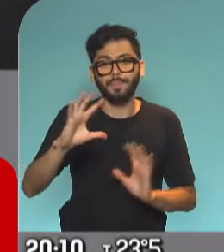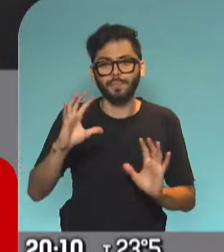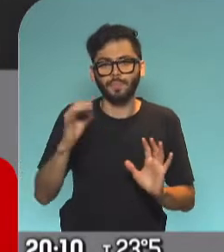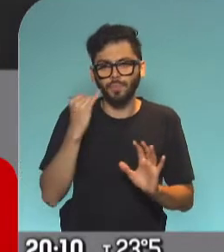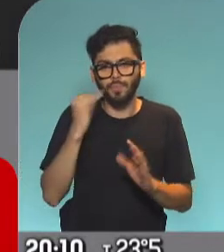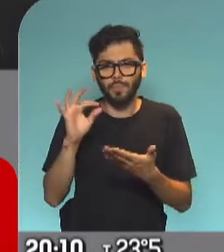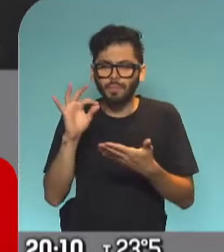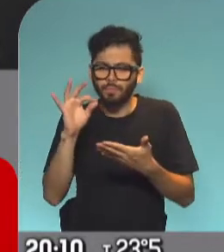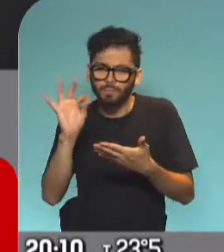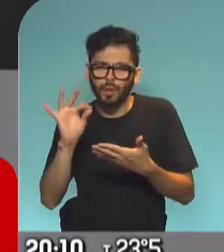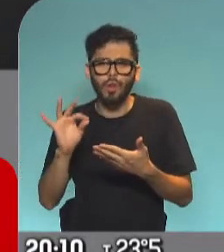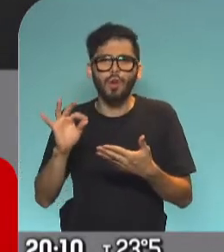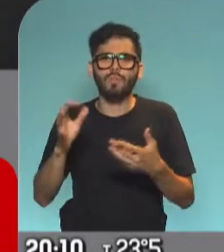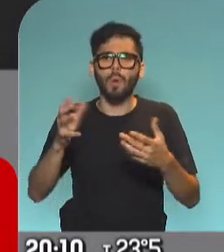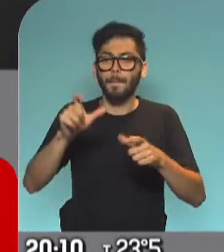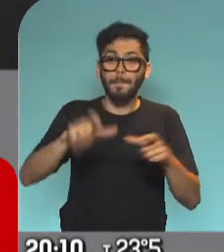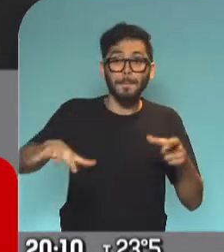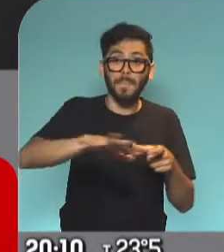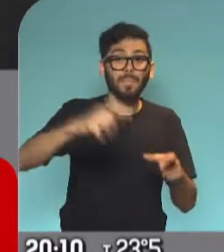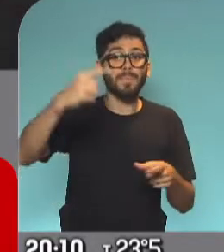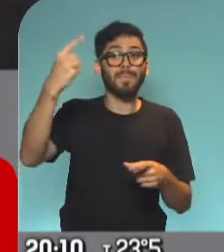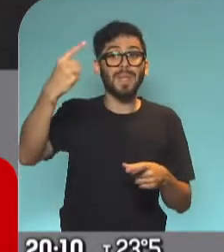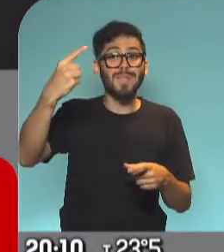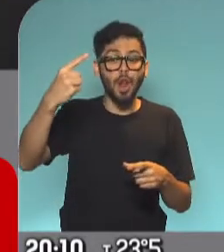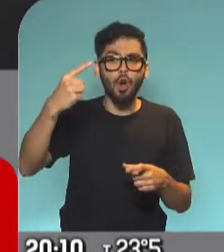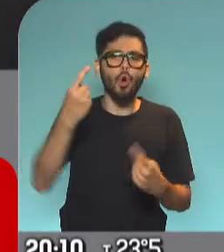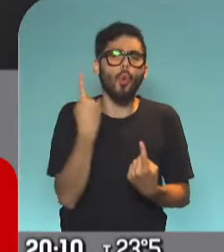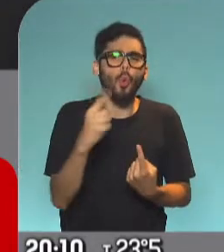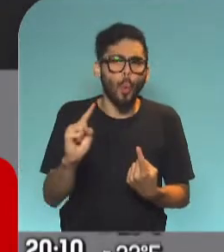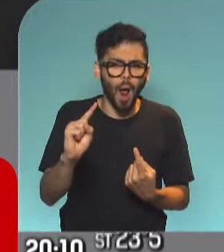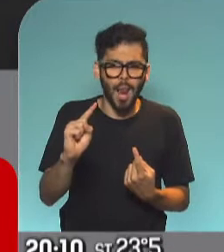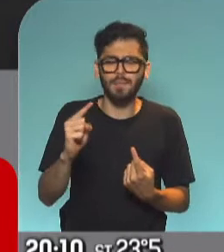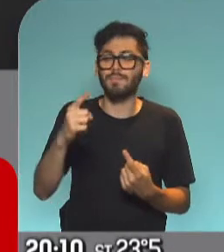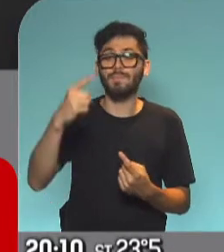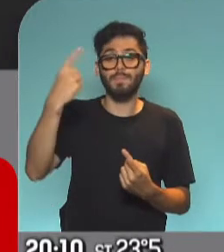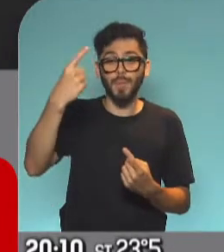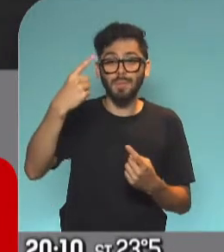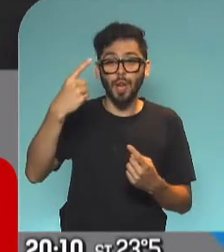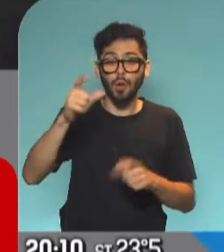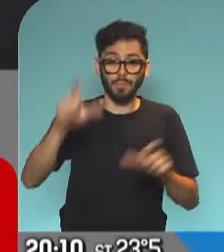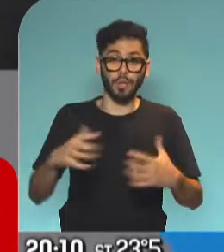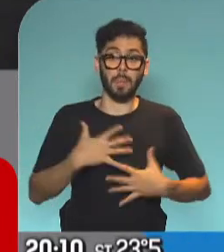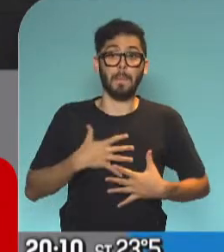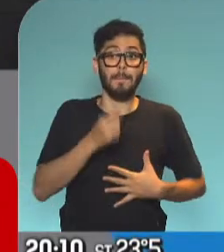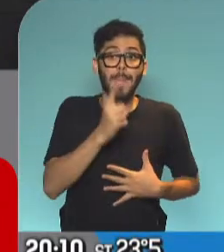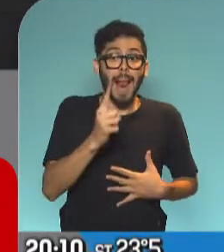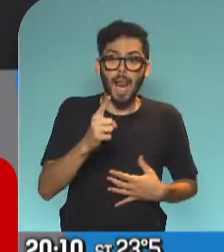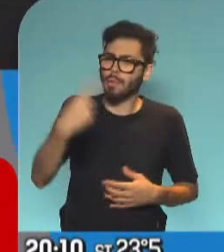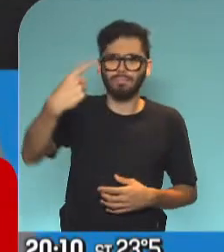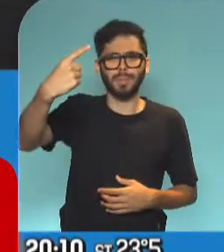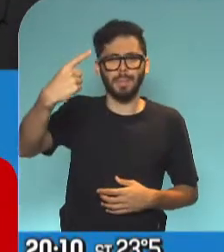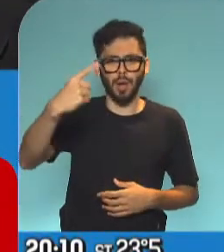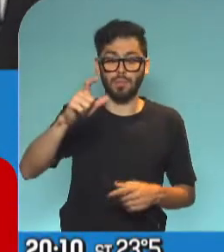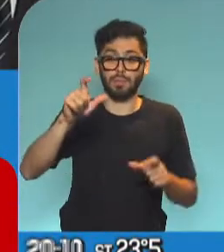las poblaciones objetivos que vamos a tener en la primera etapa. Primero la población de riesgo, que son